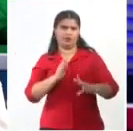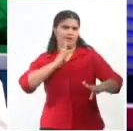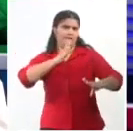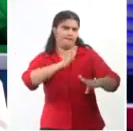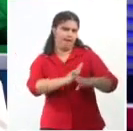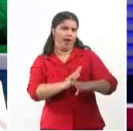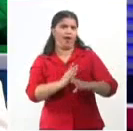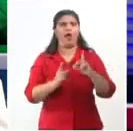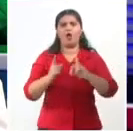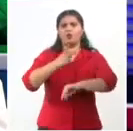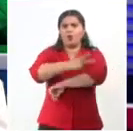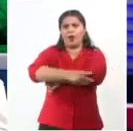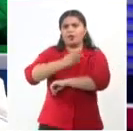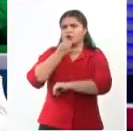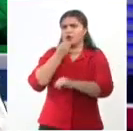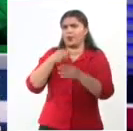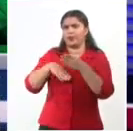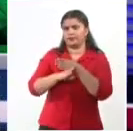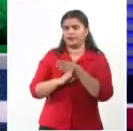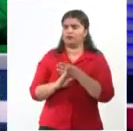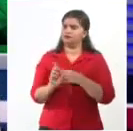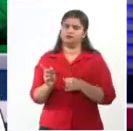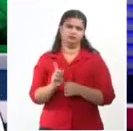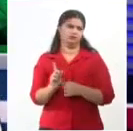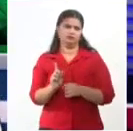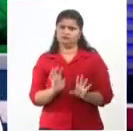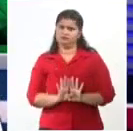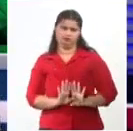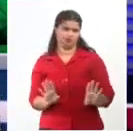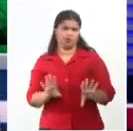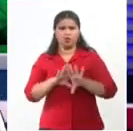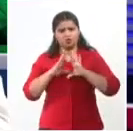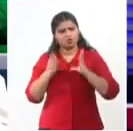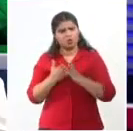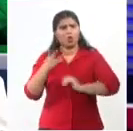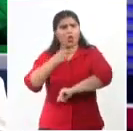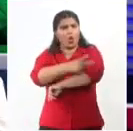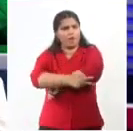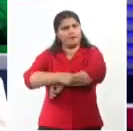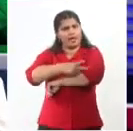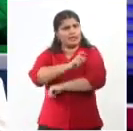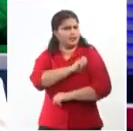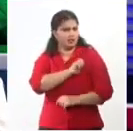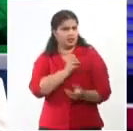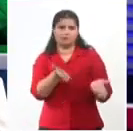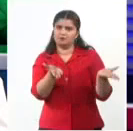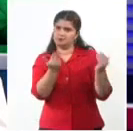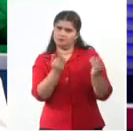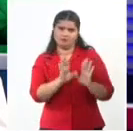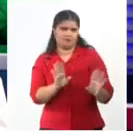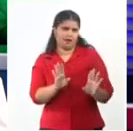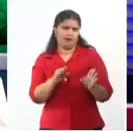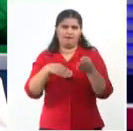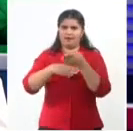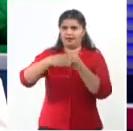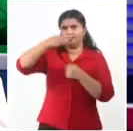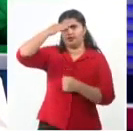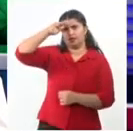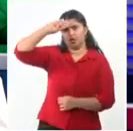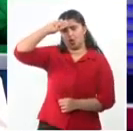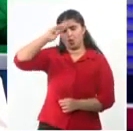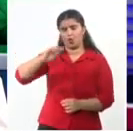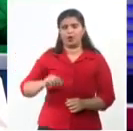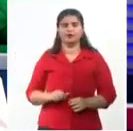un grupo de regulaciones que incluso la población lo vio bien como una parte de proteger a nuestra